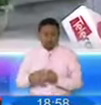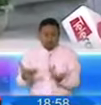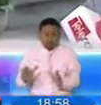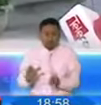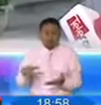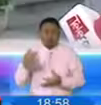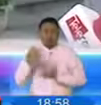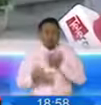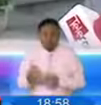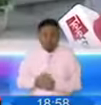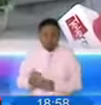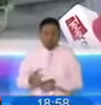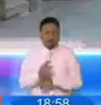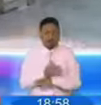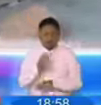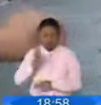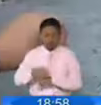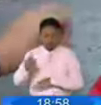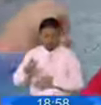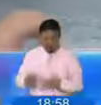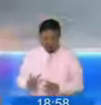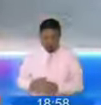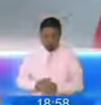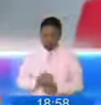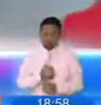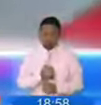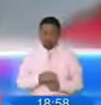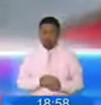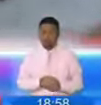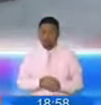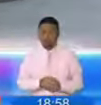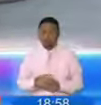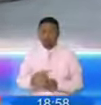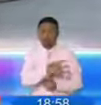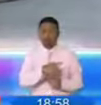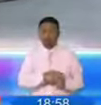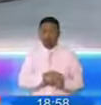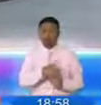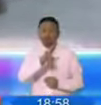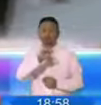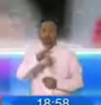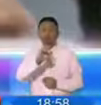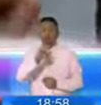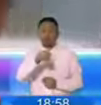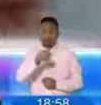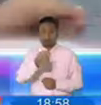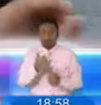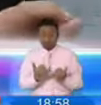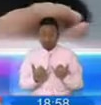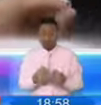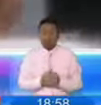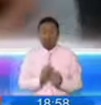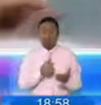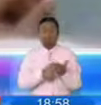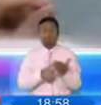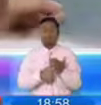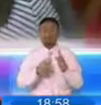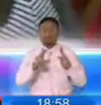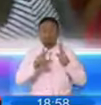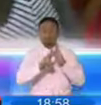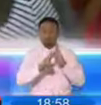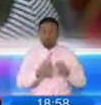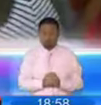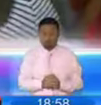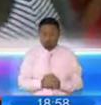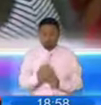partir ya de una culpabilidad. Con este criterio concuerda María Alejandra Vicuña, quien actualmente es ministra de Vivienda.